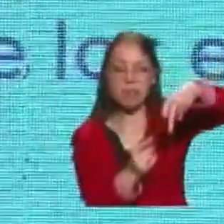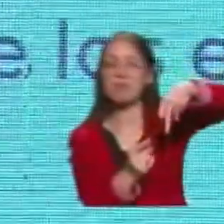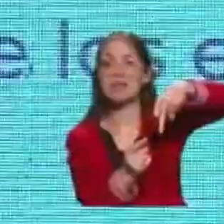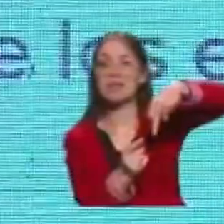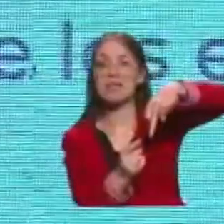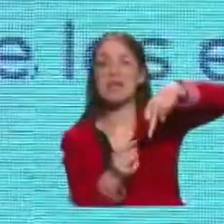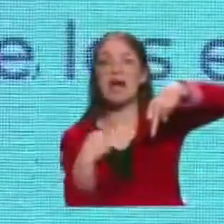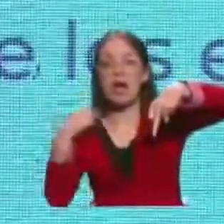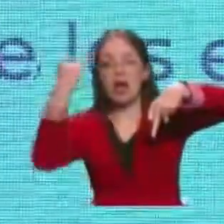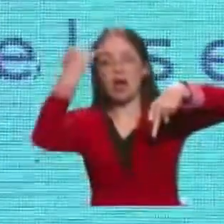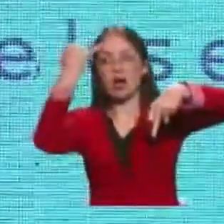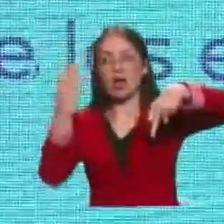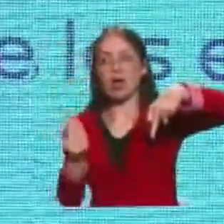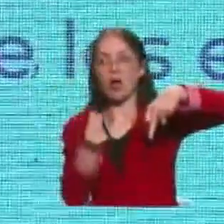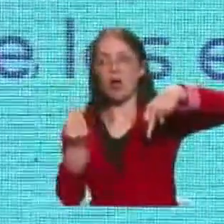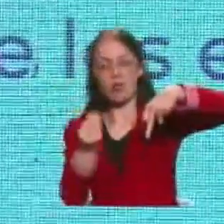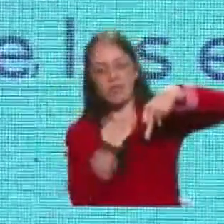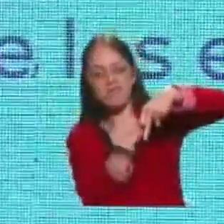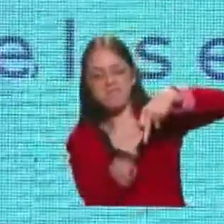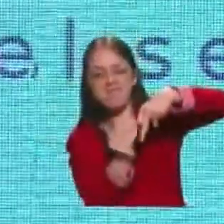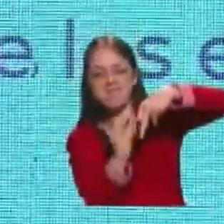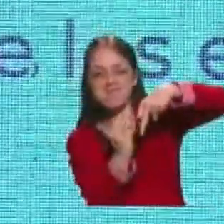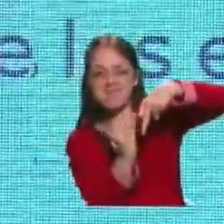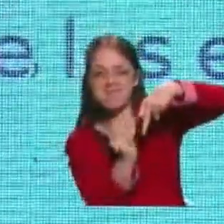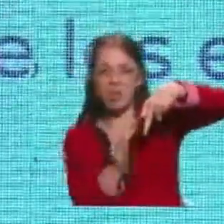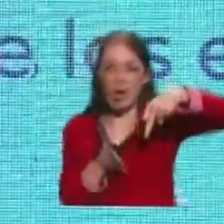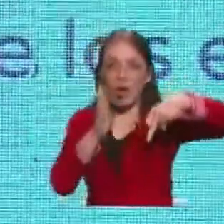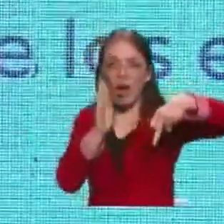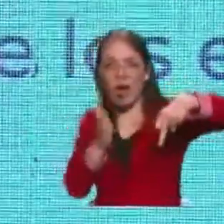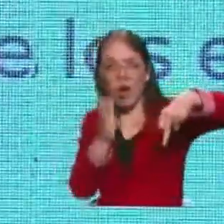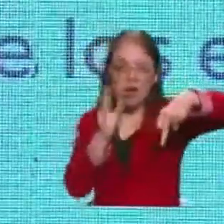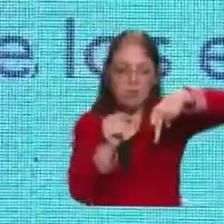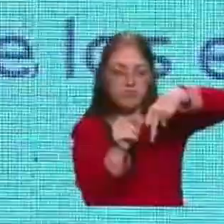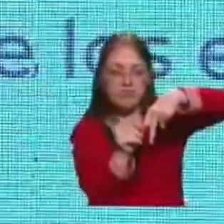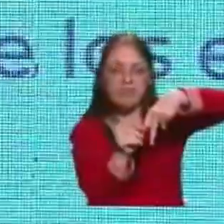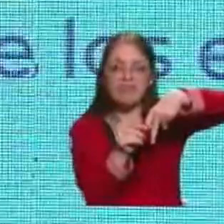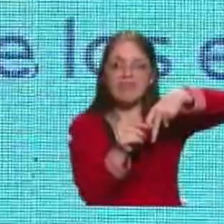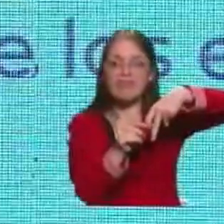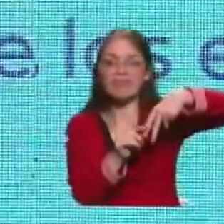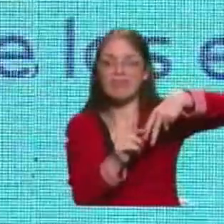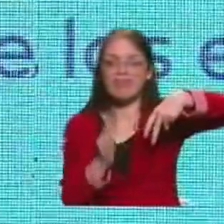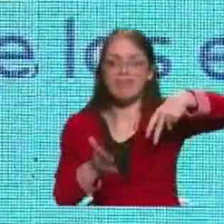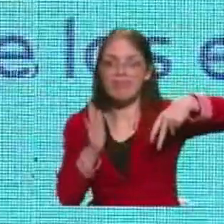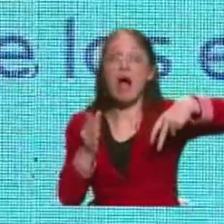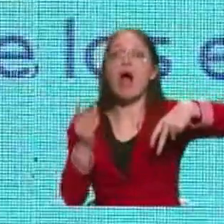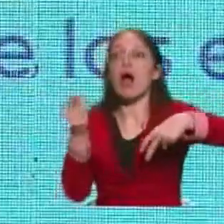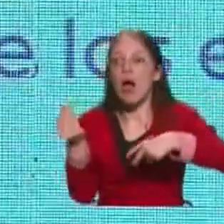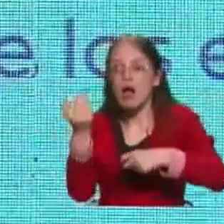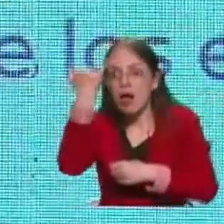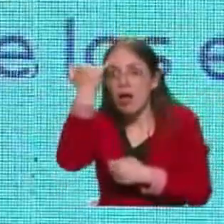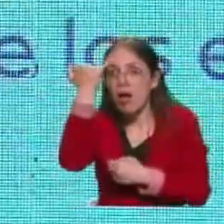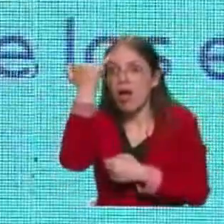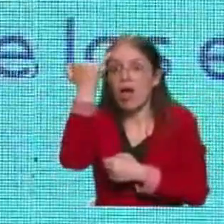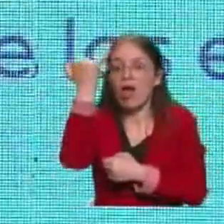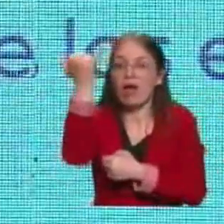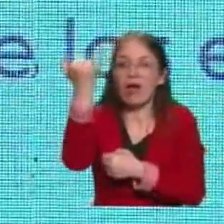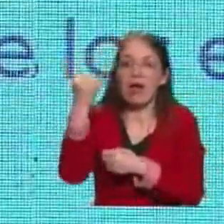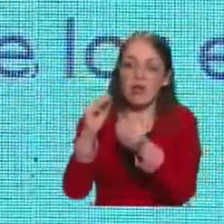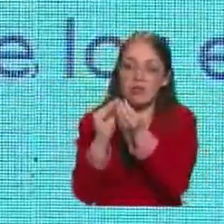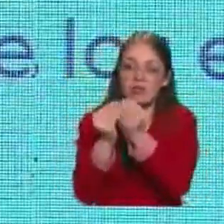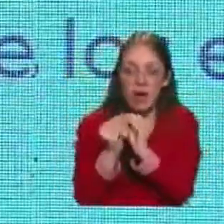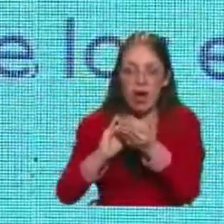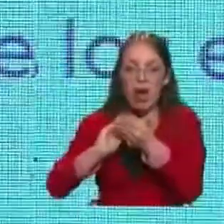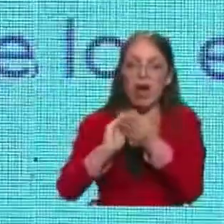hablando de empresas gigantescas sino creación en el aula con el apoyo del municipio de envigado soluciones reales para